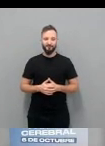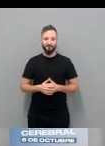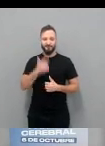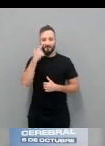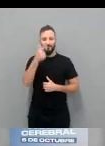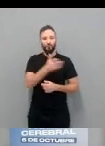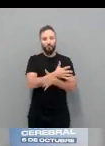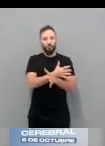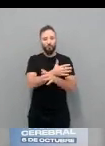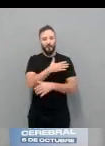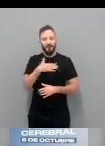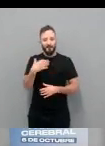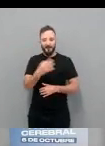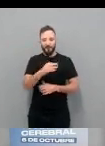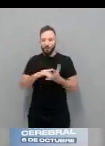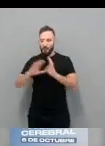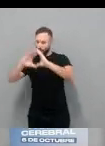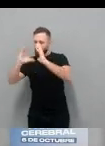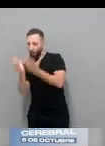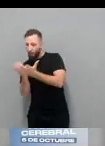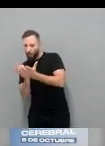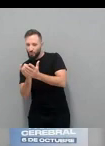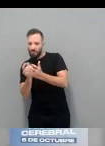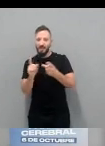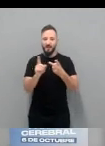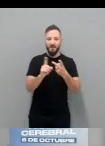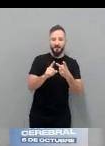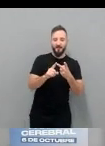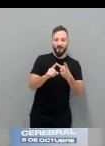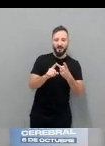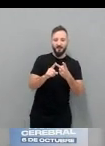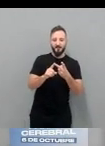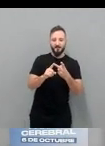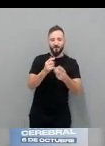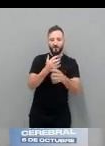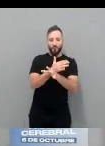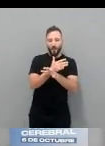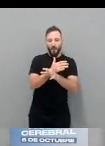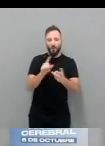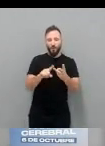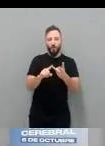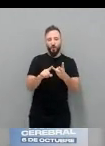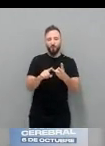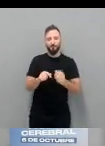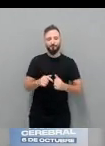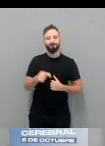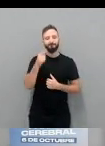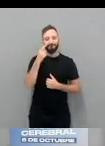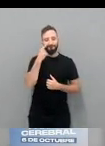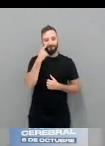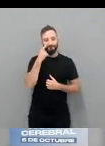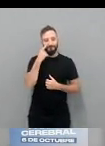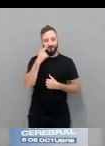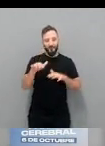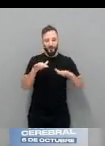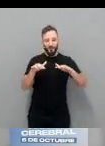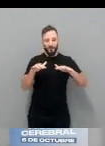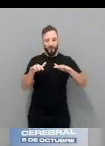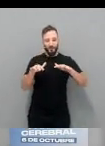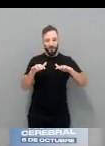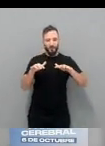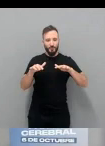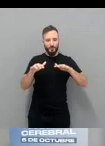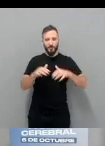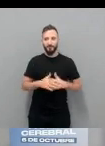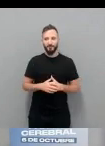Mira, tenemos la pelota, el vibrador o la esponja. ¡El vibrador! Oye, ¿dónde vamos